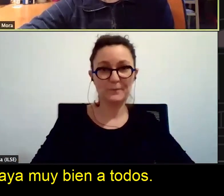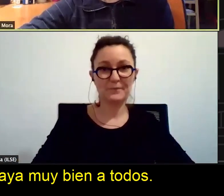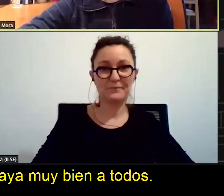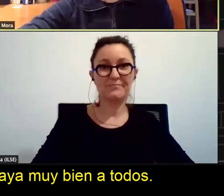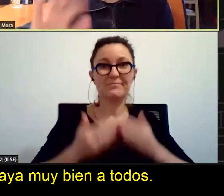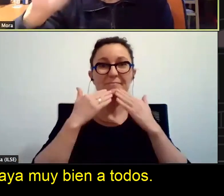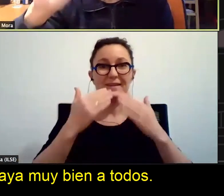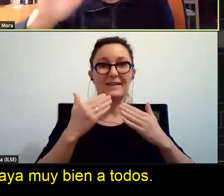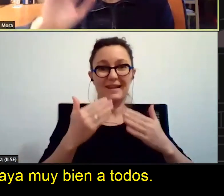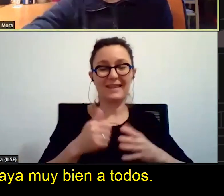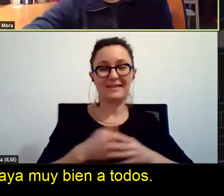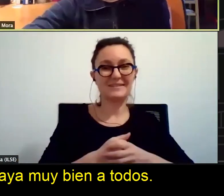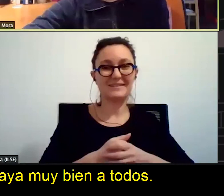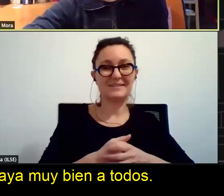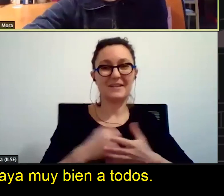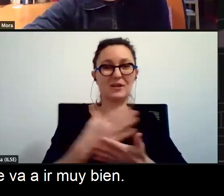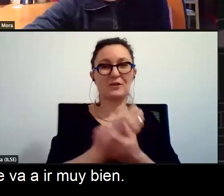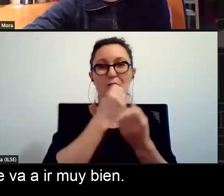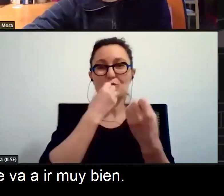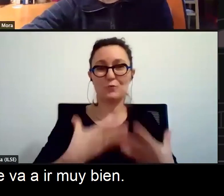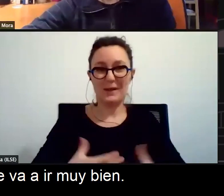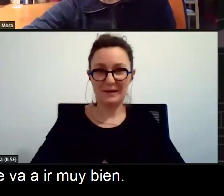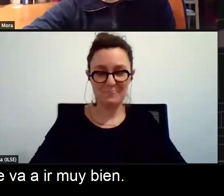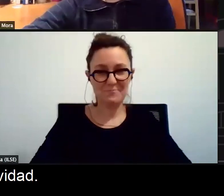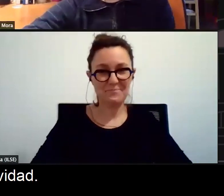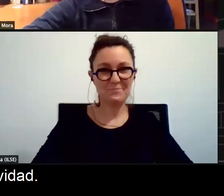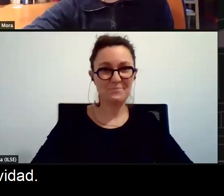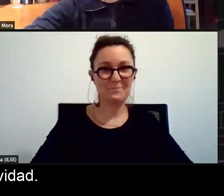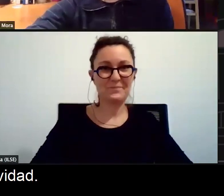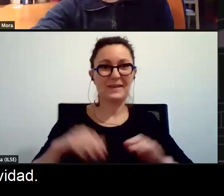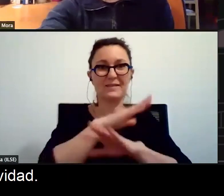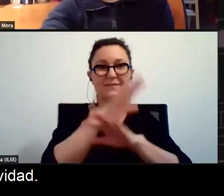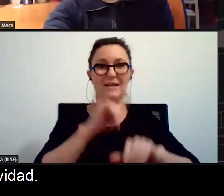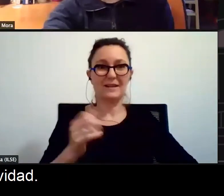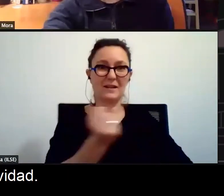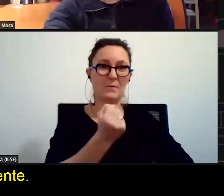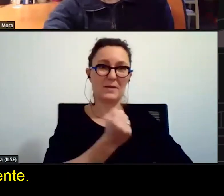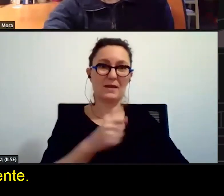bien, que vaya muy bien a todos. Seguro que sí, que vaya muy bien. Feliz Navidad.